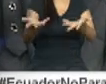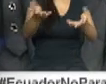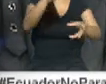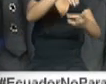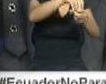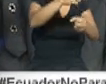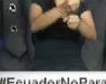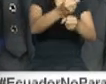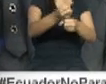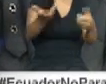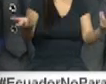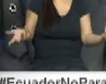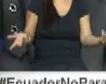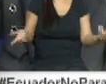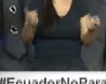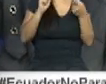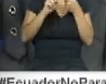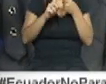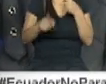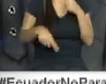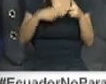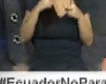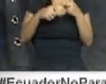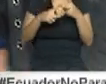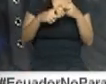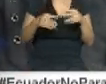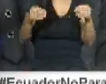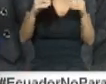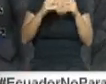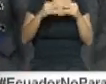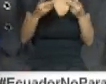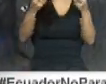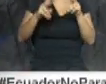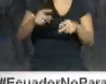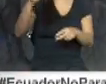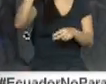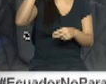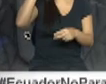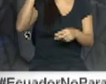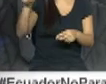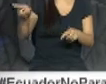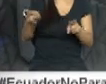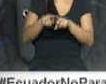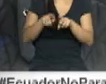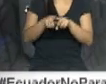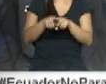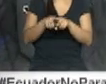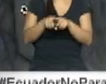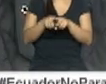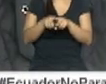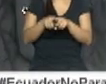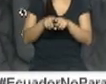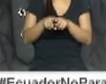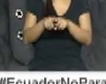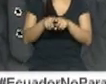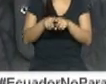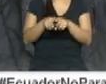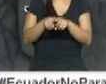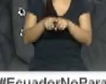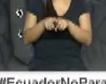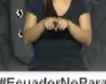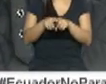que es ilógico pensar y ser ingenuo desde el punto de vista analista, pensar que si eso uno lo somete a 100